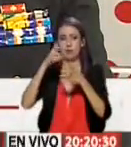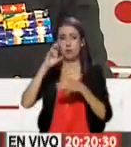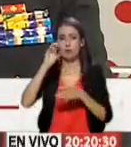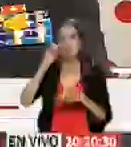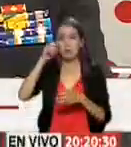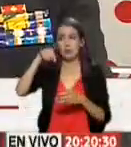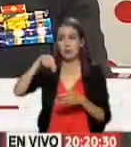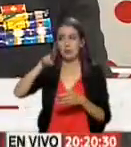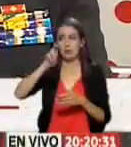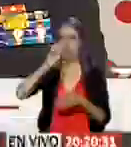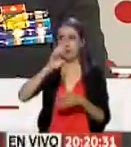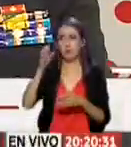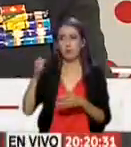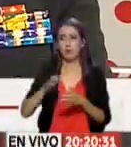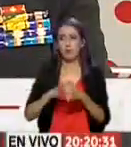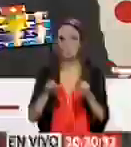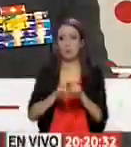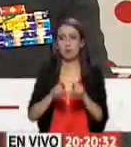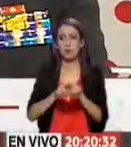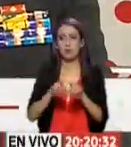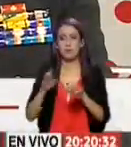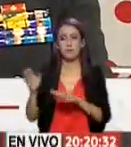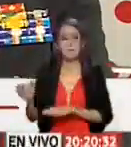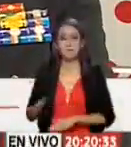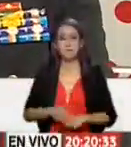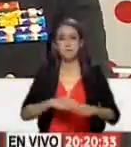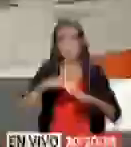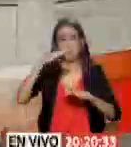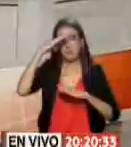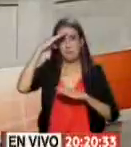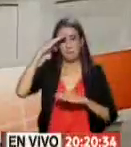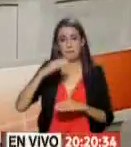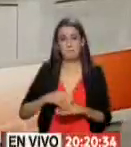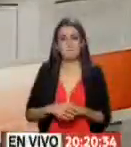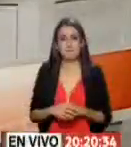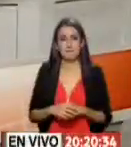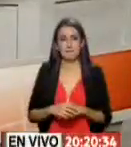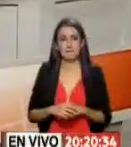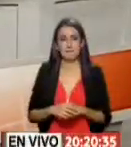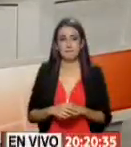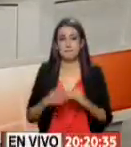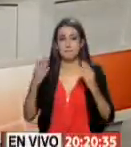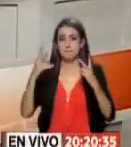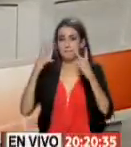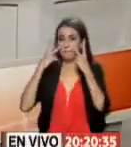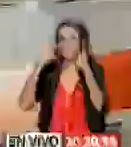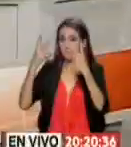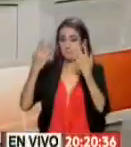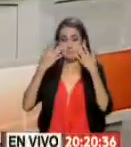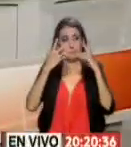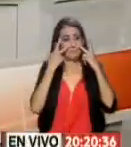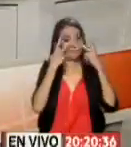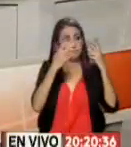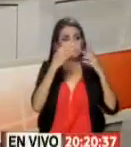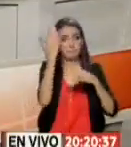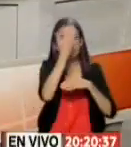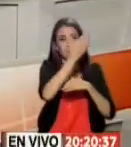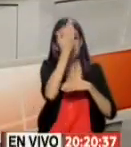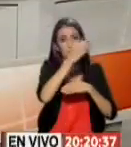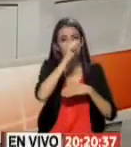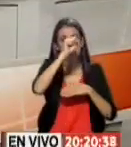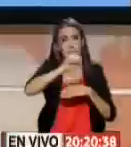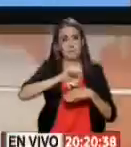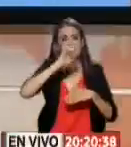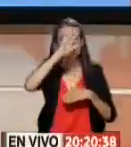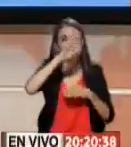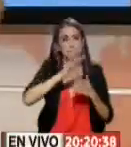general Javier Pérez, comandante general del Ejército. Muchas gracias, coronel. Bueno, cuando hemos visto esas imágenes históricas en el reportaje que nos antecedía de